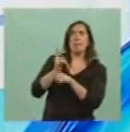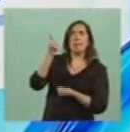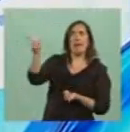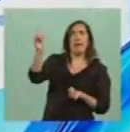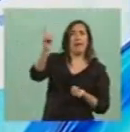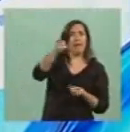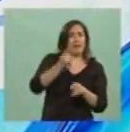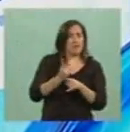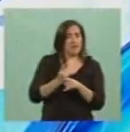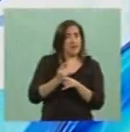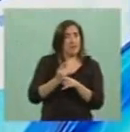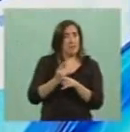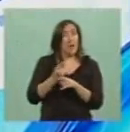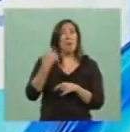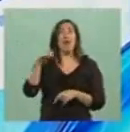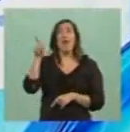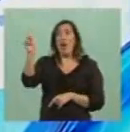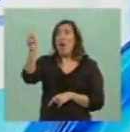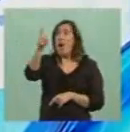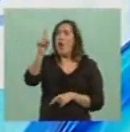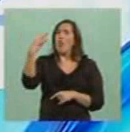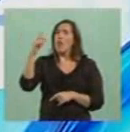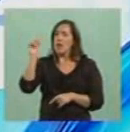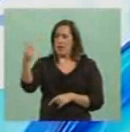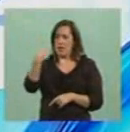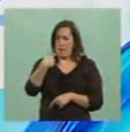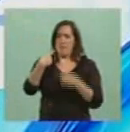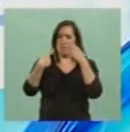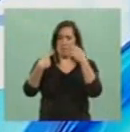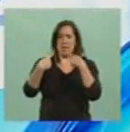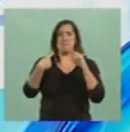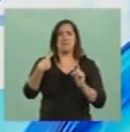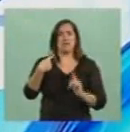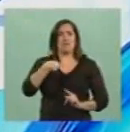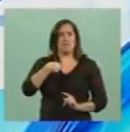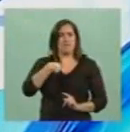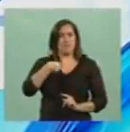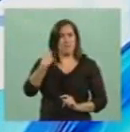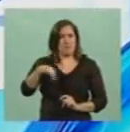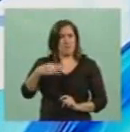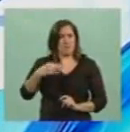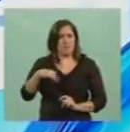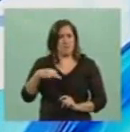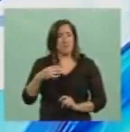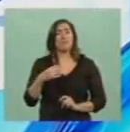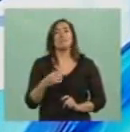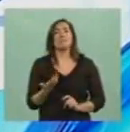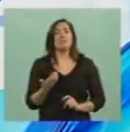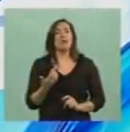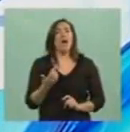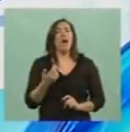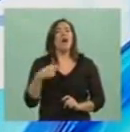Me parece que muchas veces el dedito debería girar también en este sentido, porque hay toda una